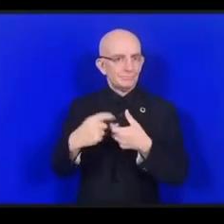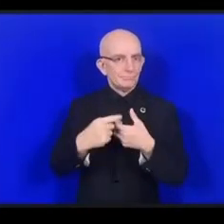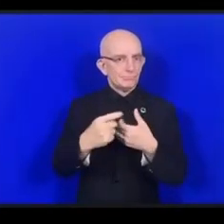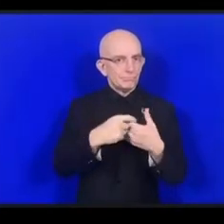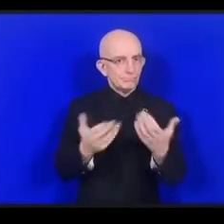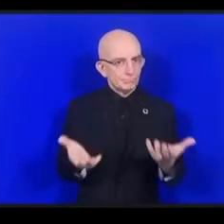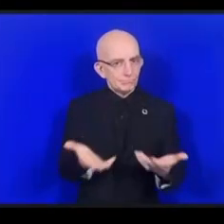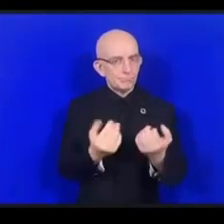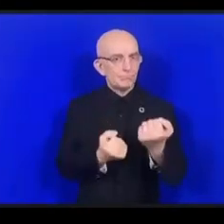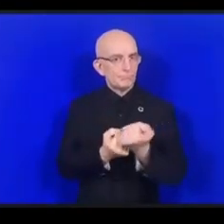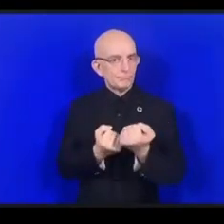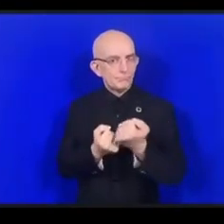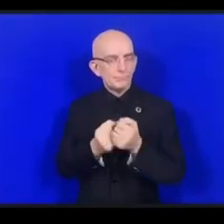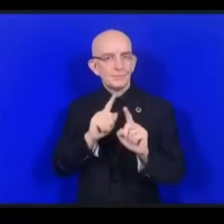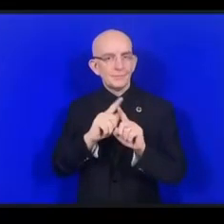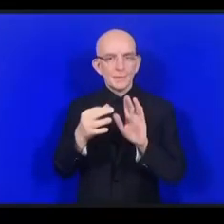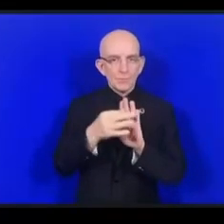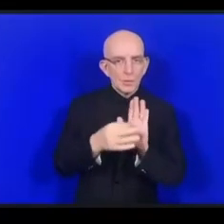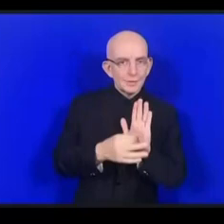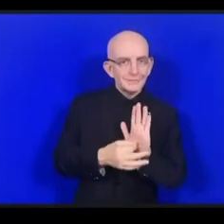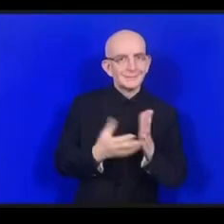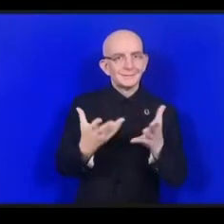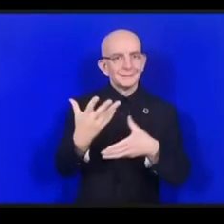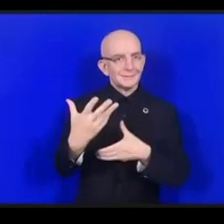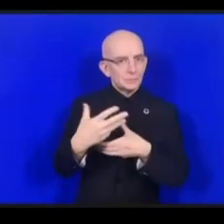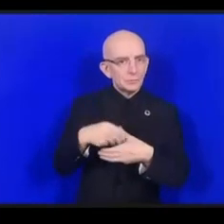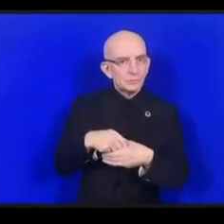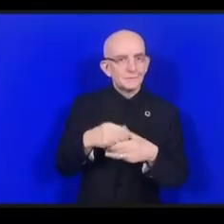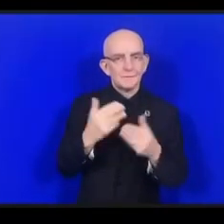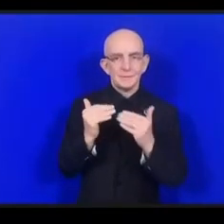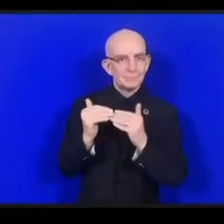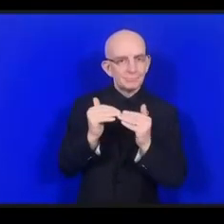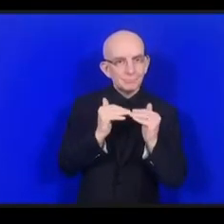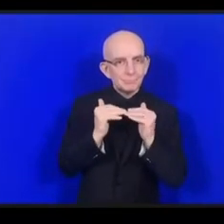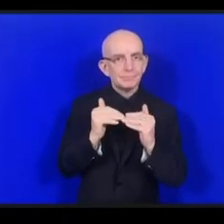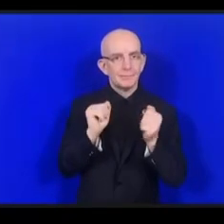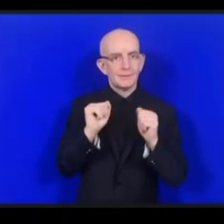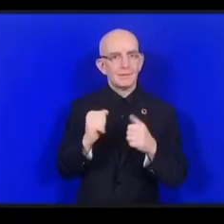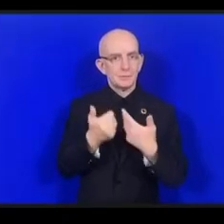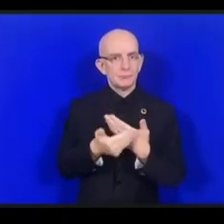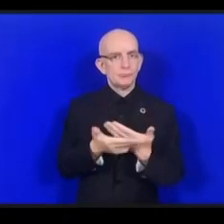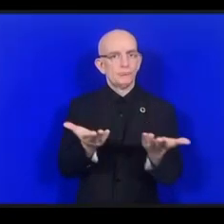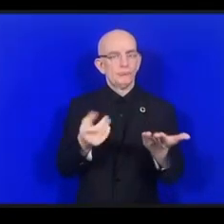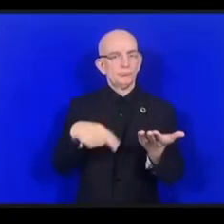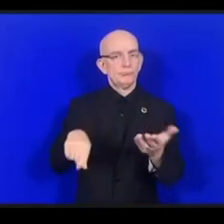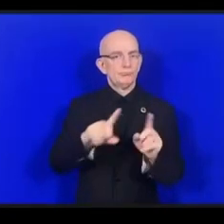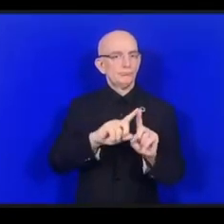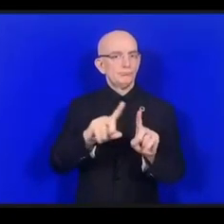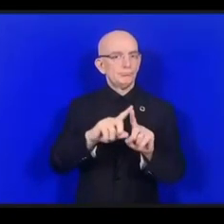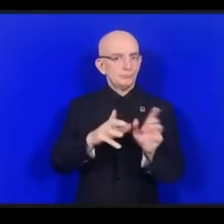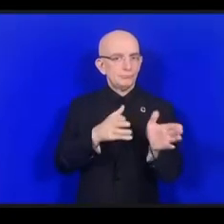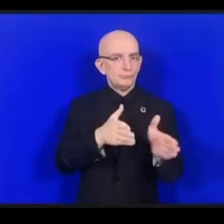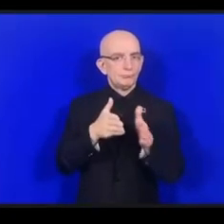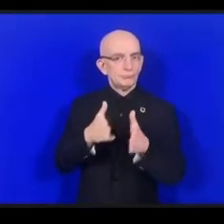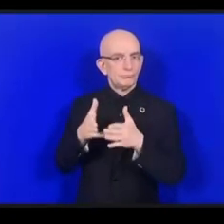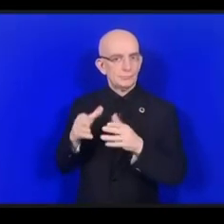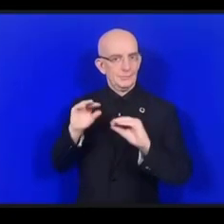calidad sistemas abiertos multilingües de recursos de Educación Incluyendo a personas con discapacidades